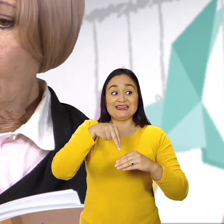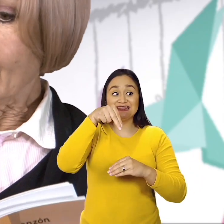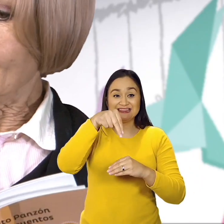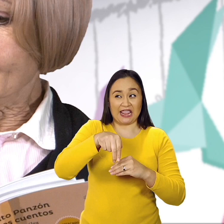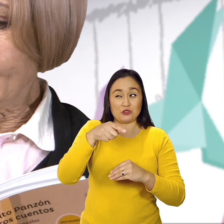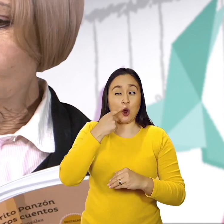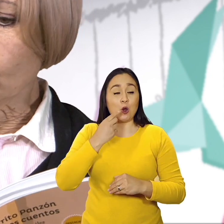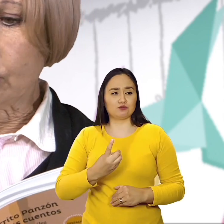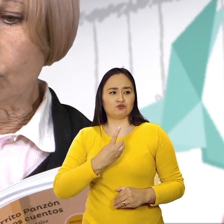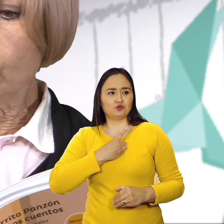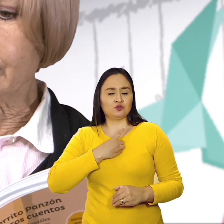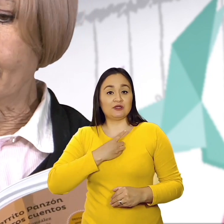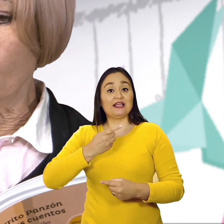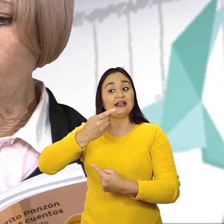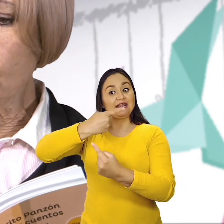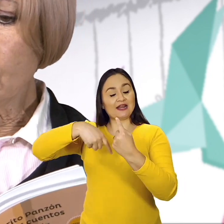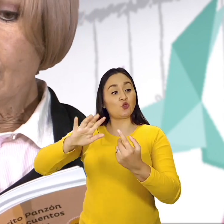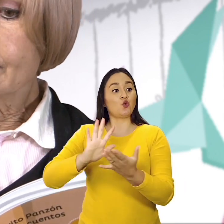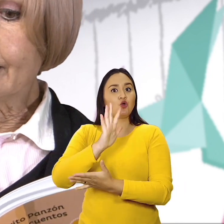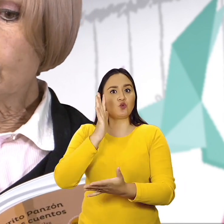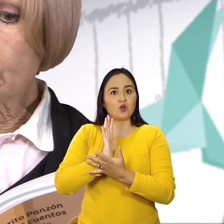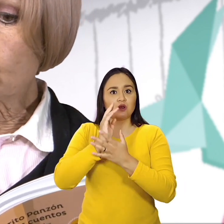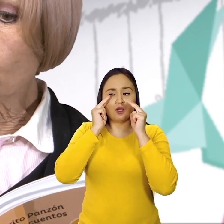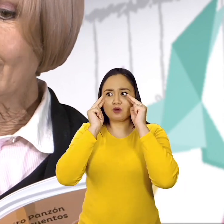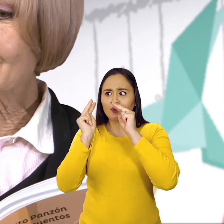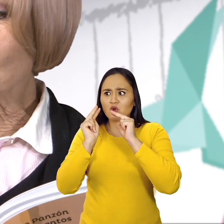Pantaleón, el nieto de don Ramón,